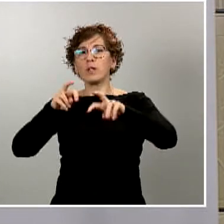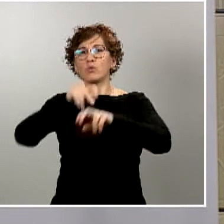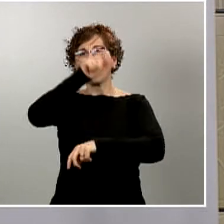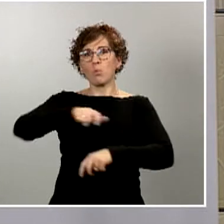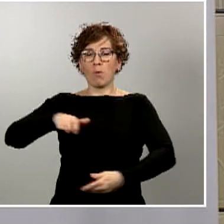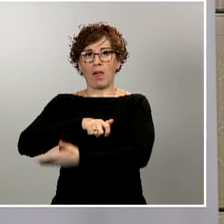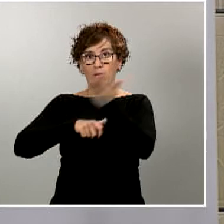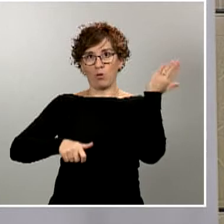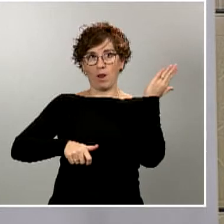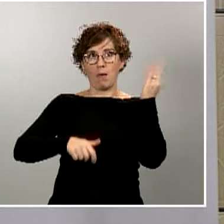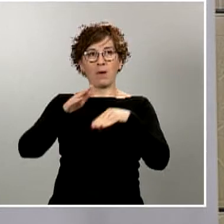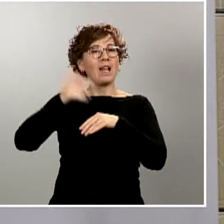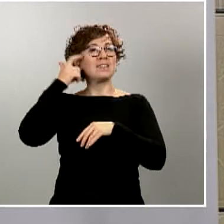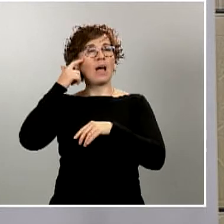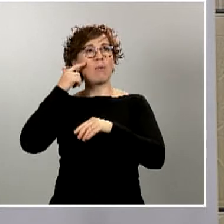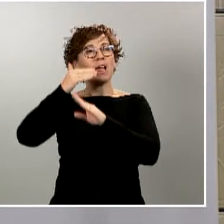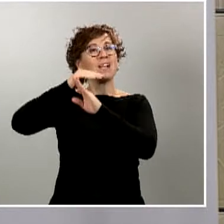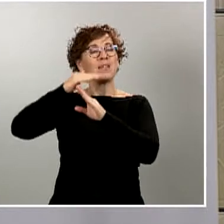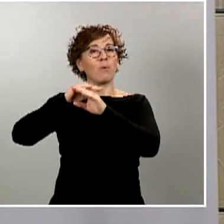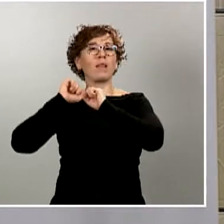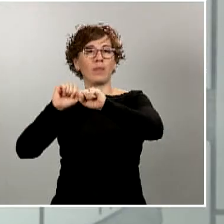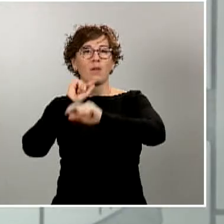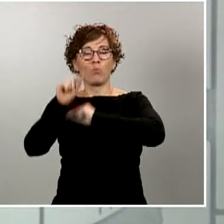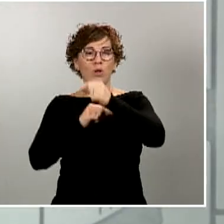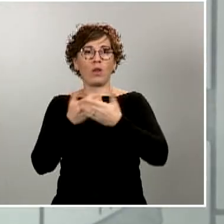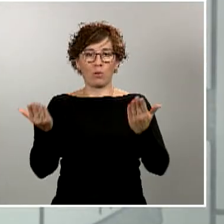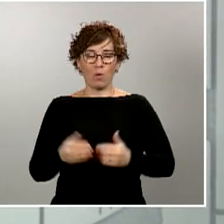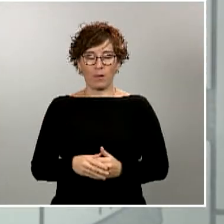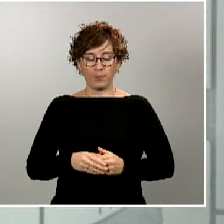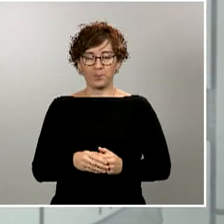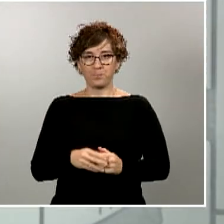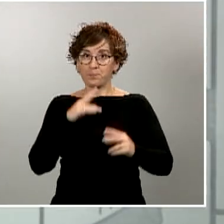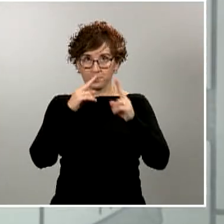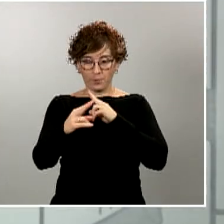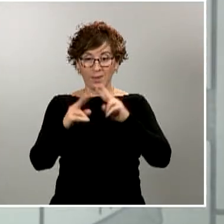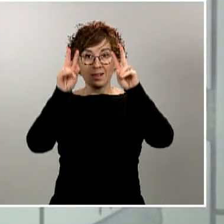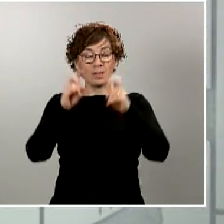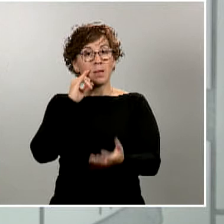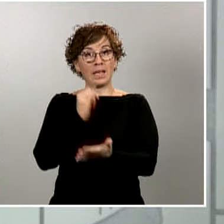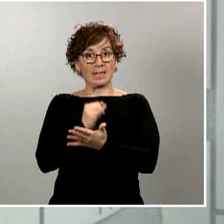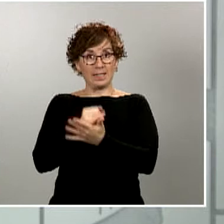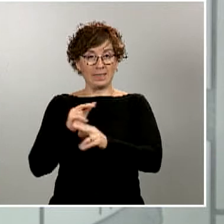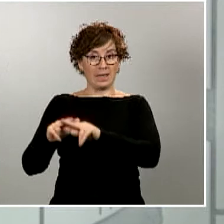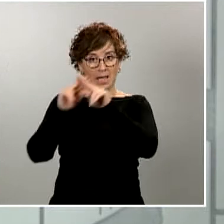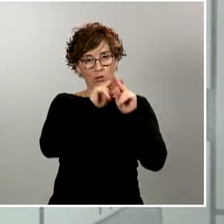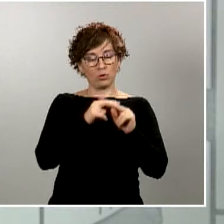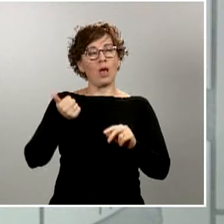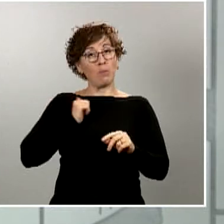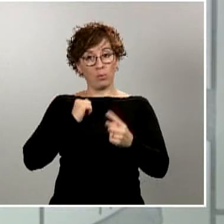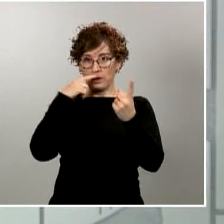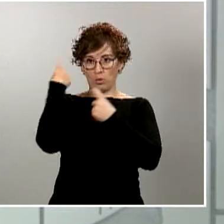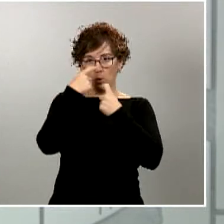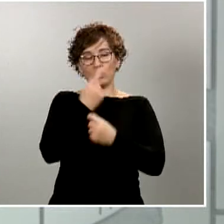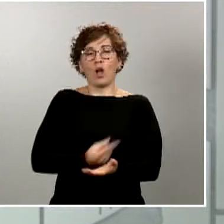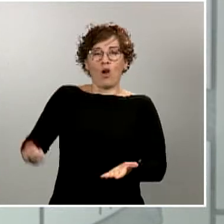la inmunidad? Bien, en materia de test de diagnóstico ya aprovecho las preguntas para volver a sentar la